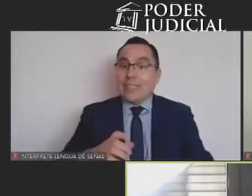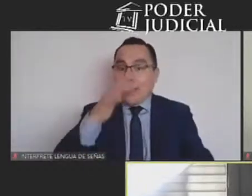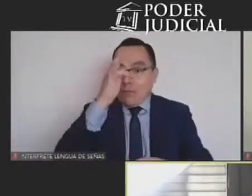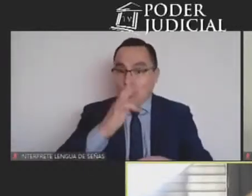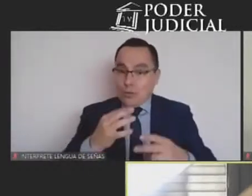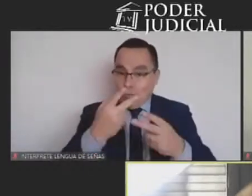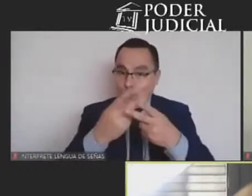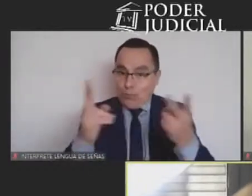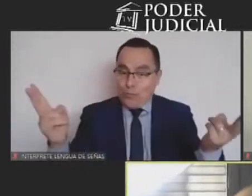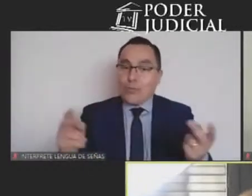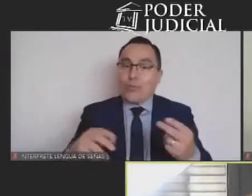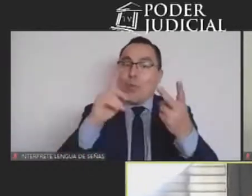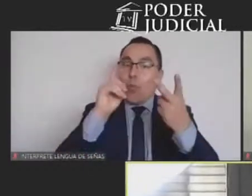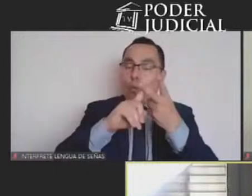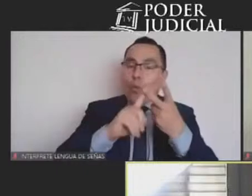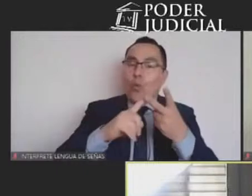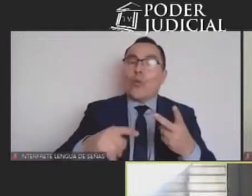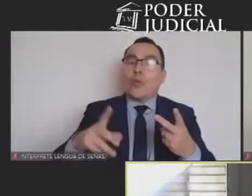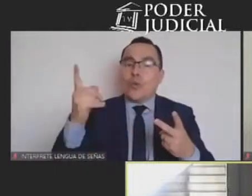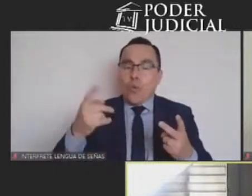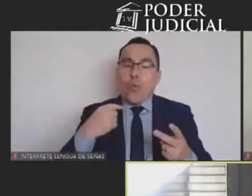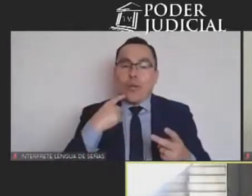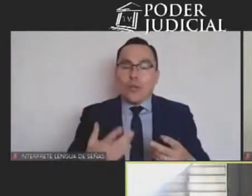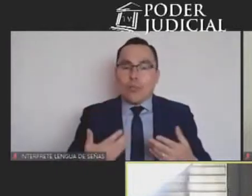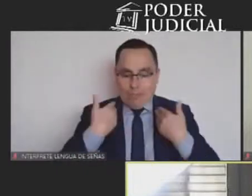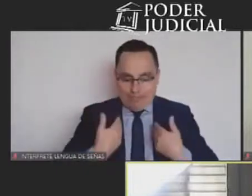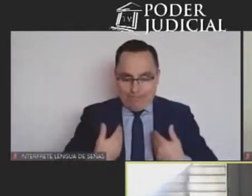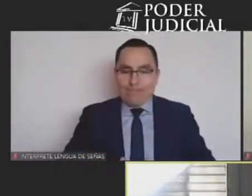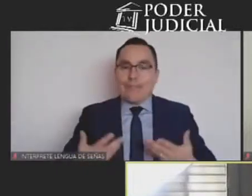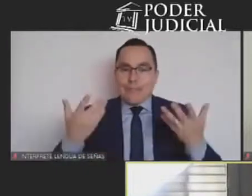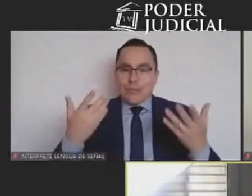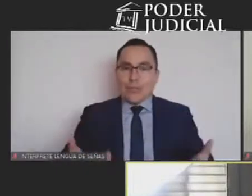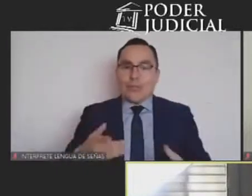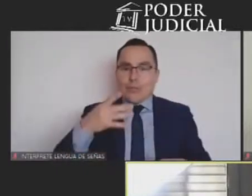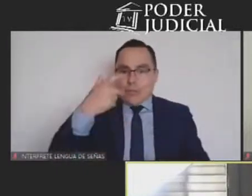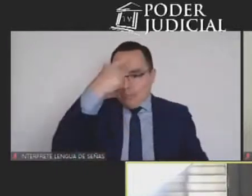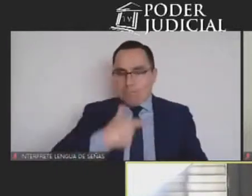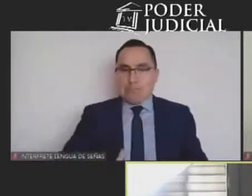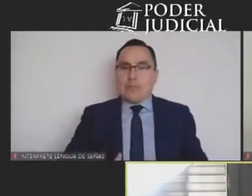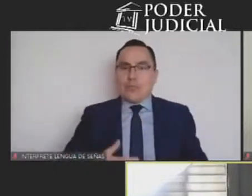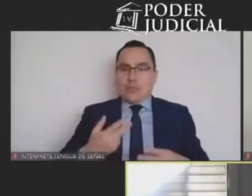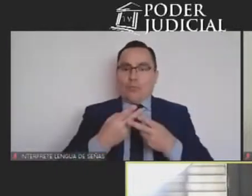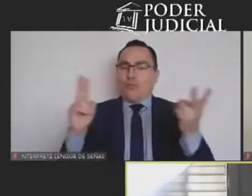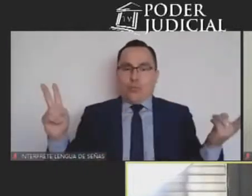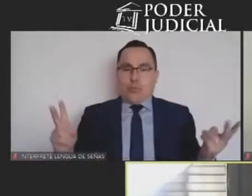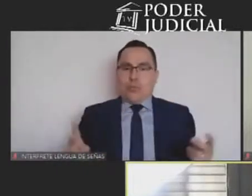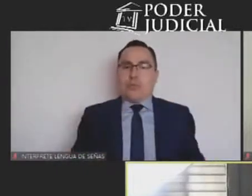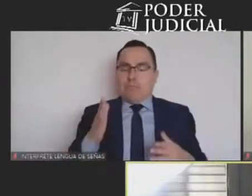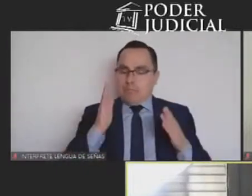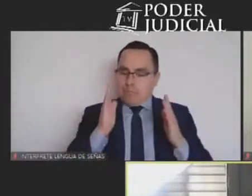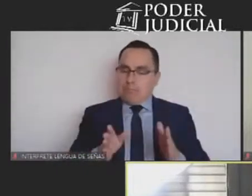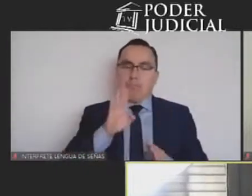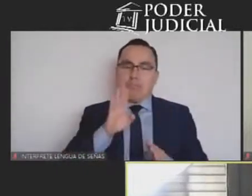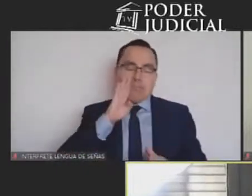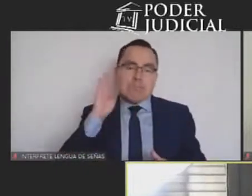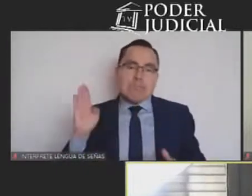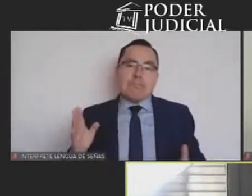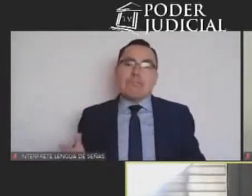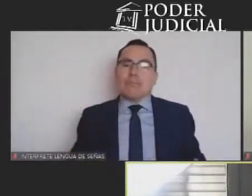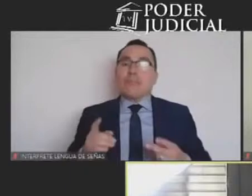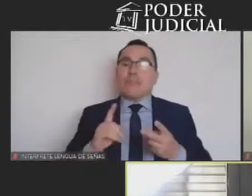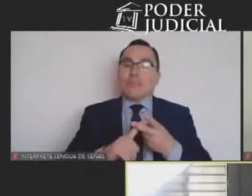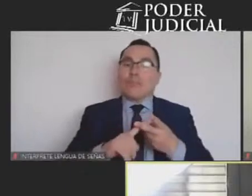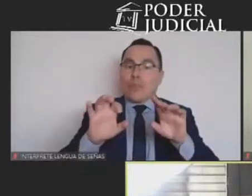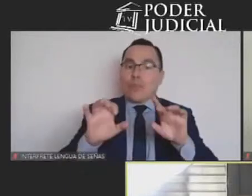otro, representa una cualidad o virtud que poseen los agentes públicos. Por tanto, la propiedad administrativa, junto